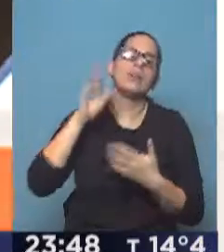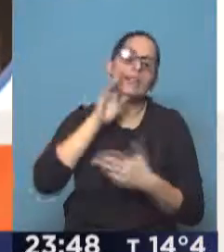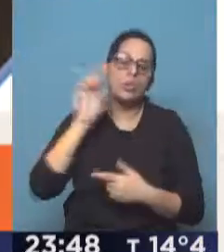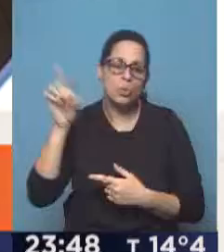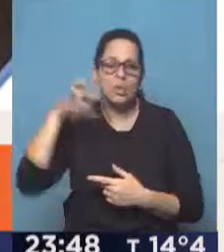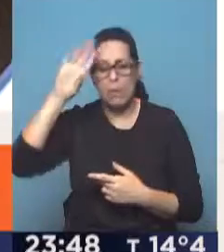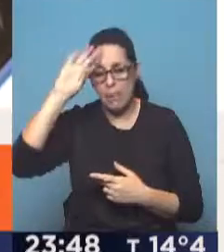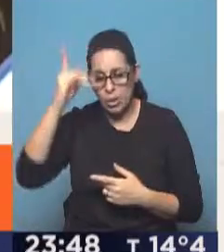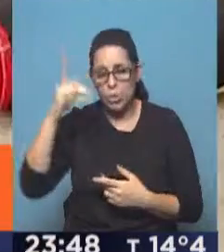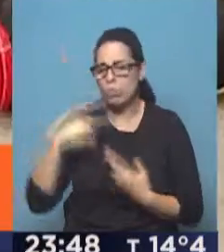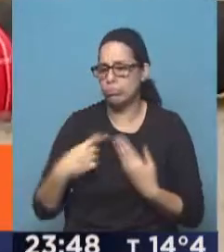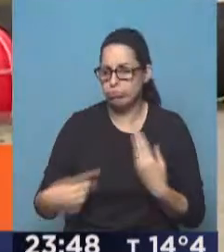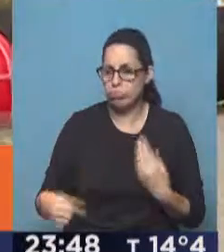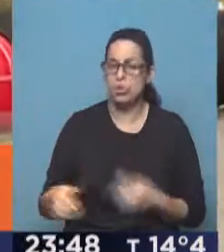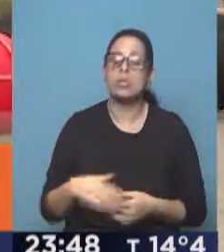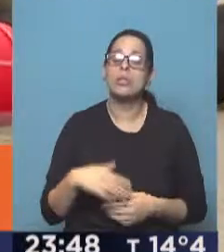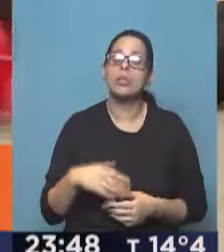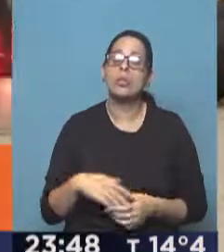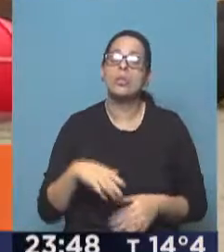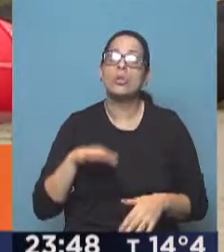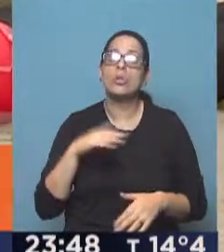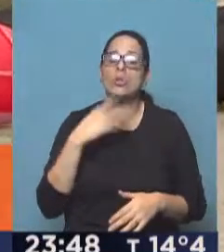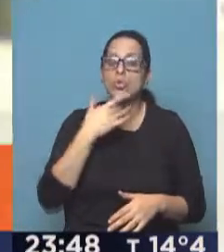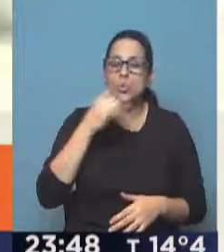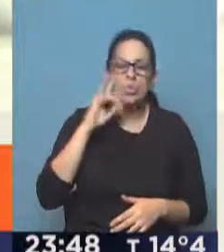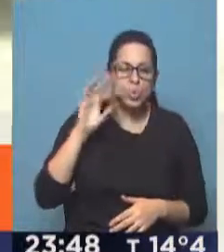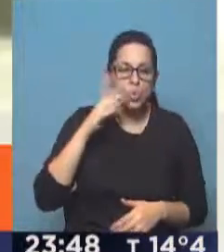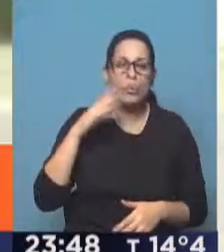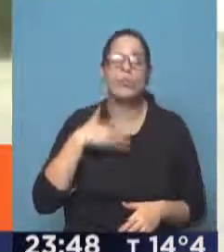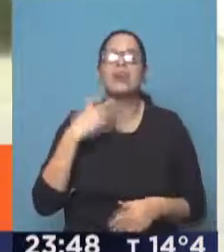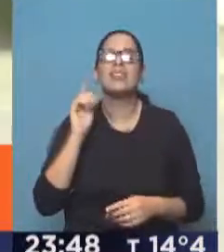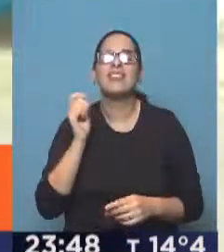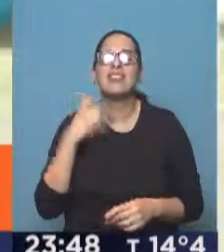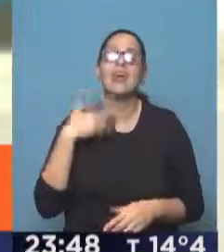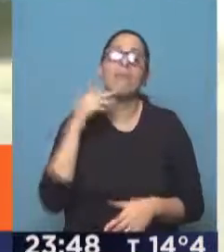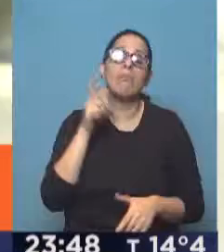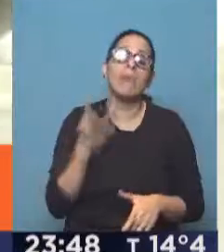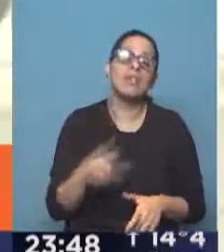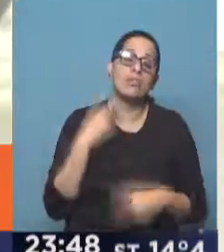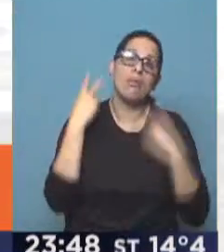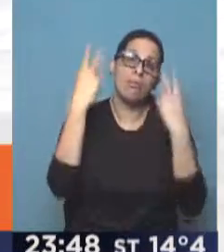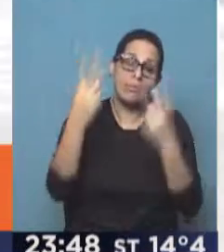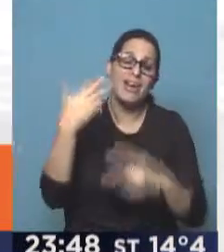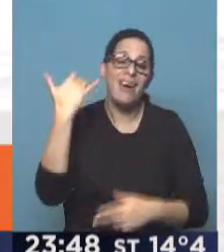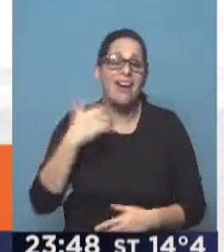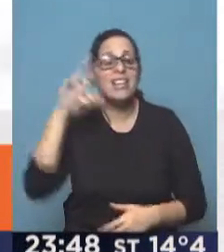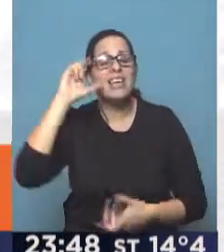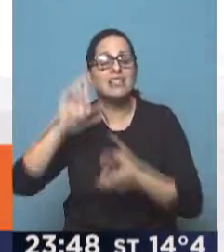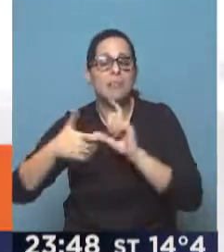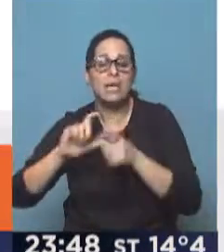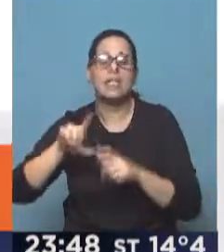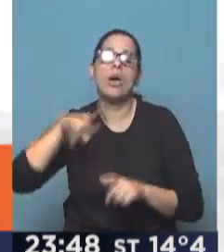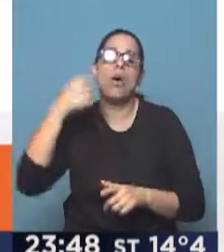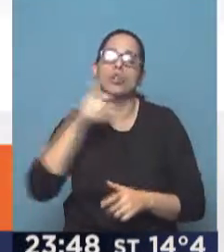Perú. Sí, en realidad el surfista, realmente el surfista es el que viaja y que tiene experiencia en otras olas y en